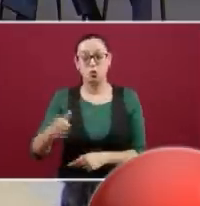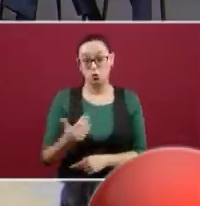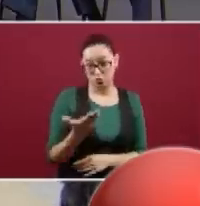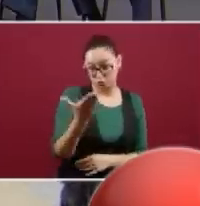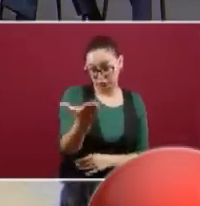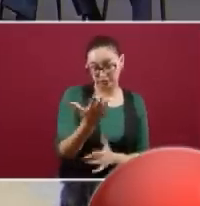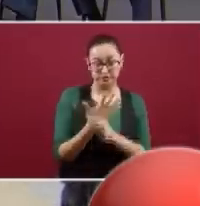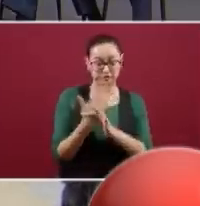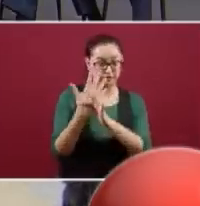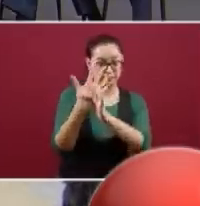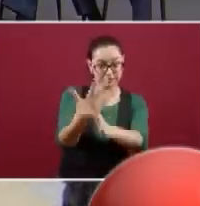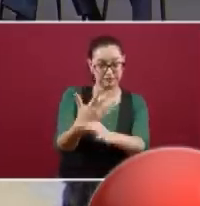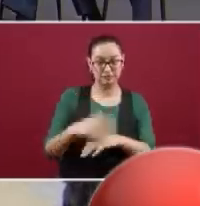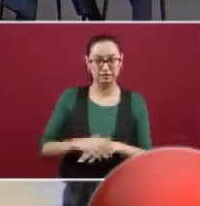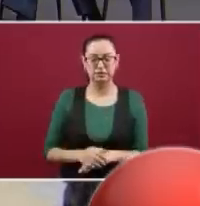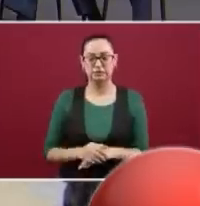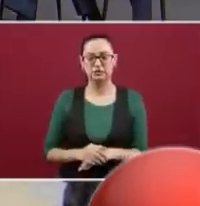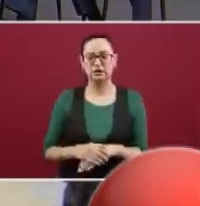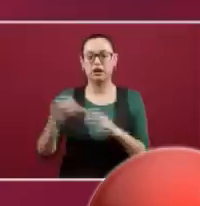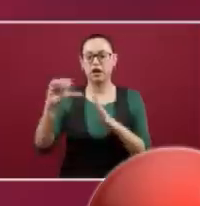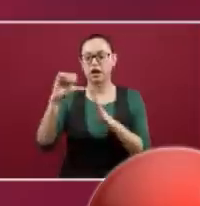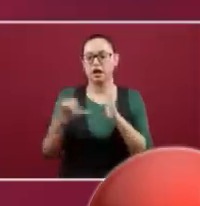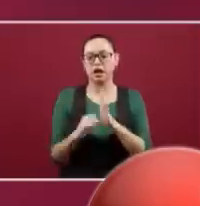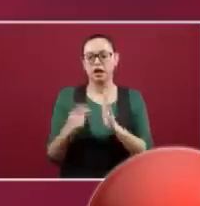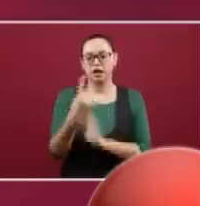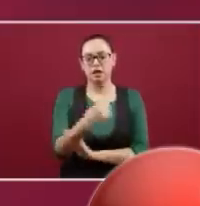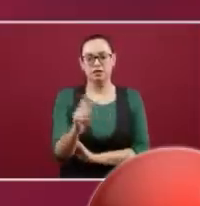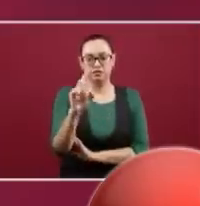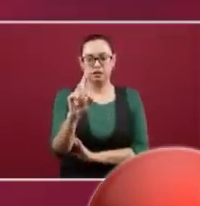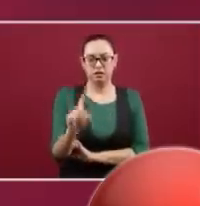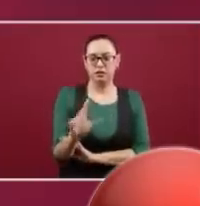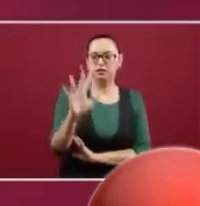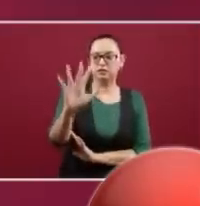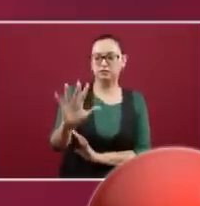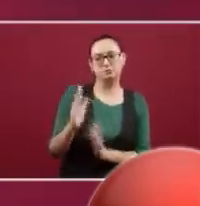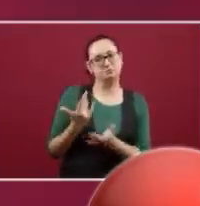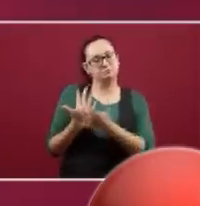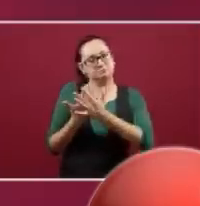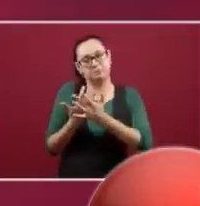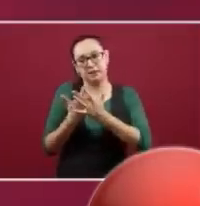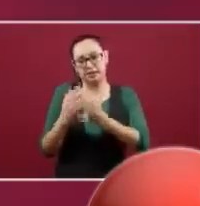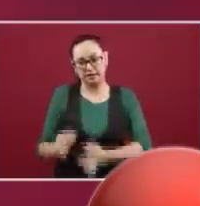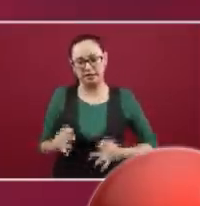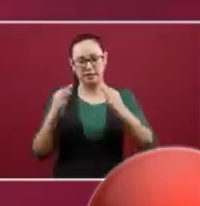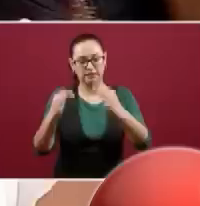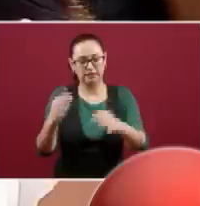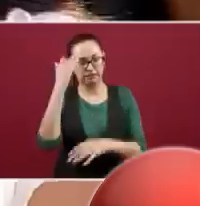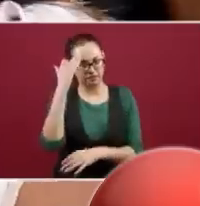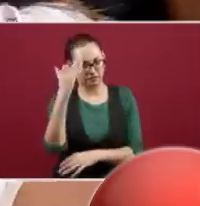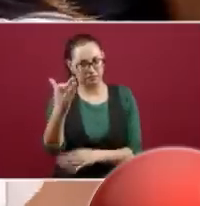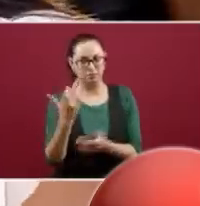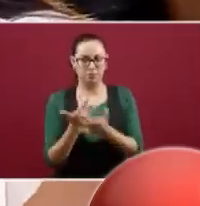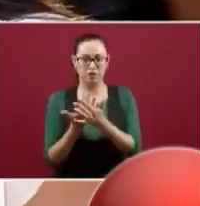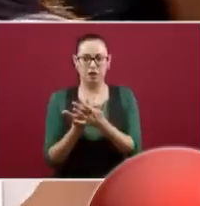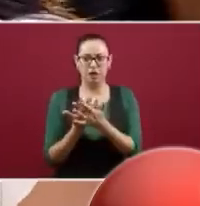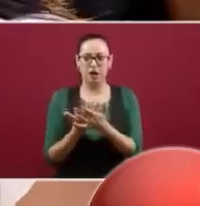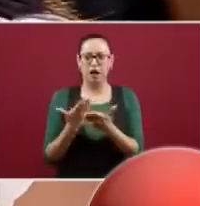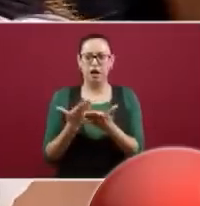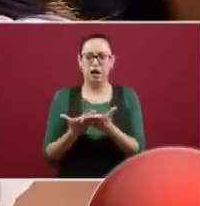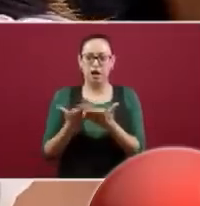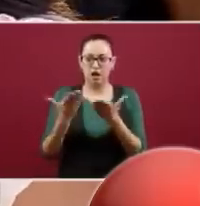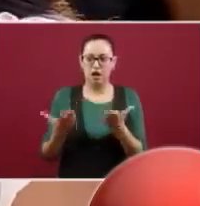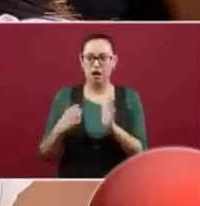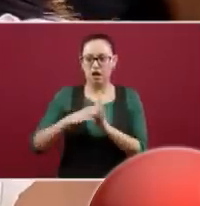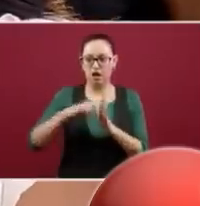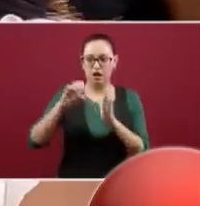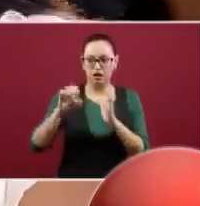por una reforma al artículo 135 se iba a tener que posponer. Hoy pongo de ejemplo